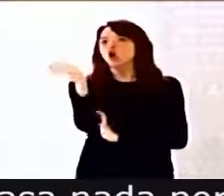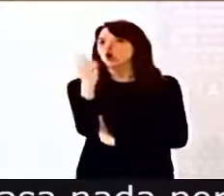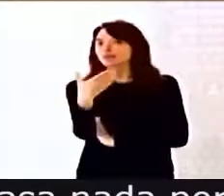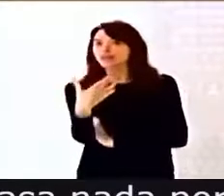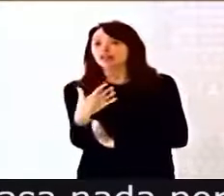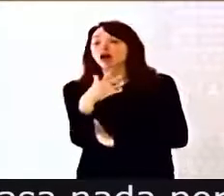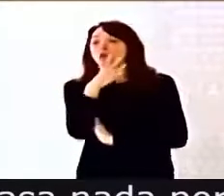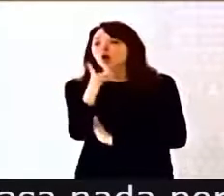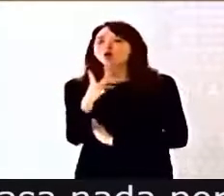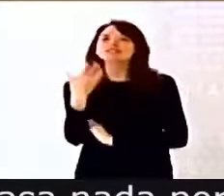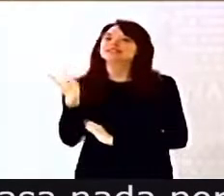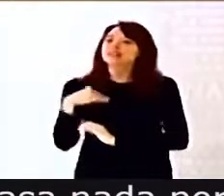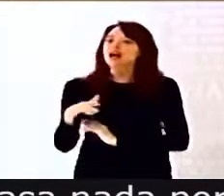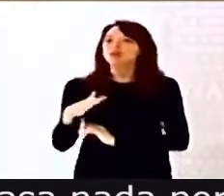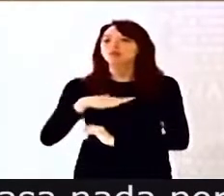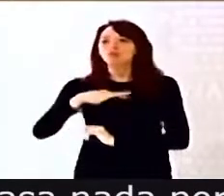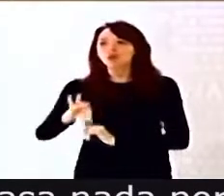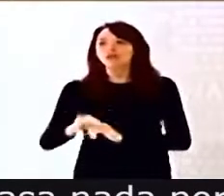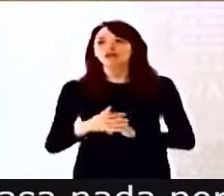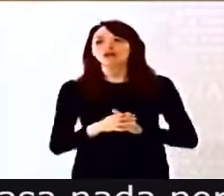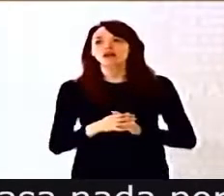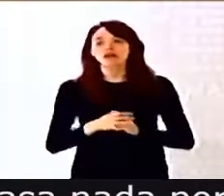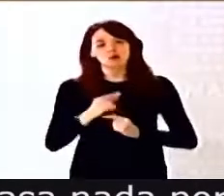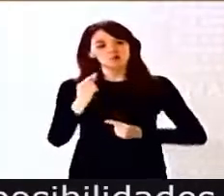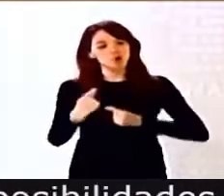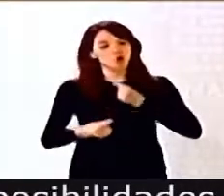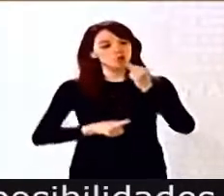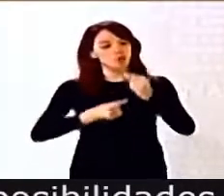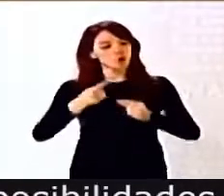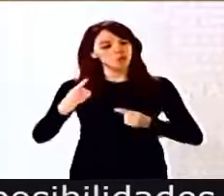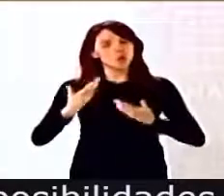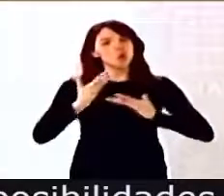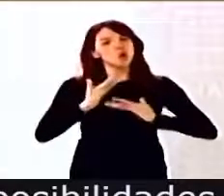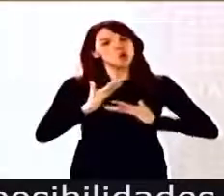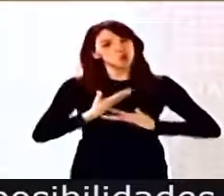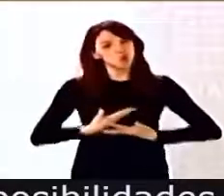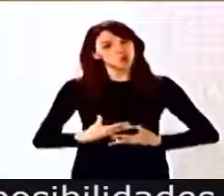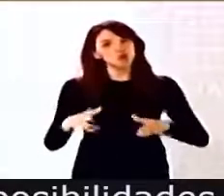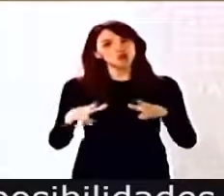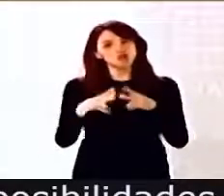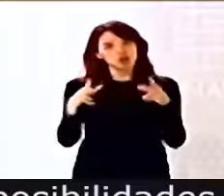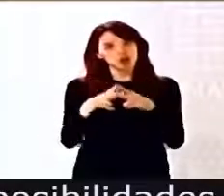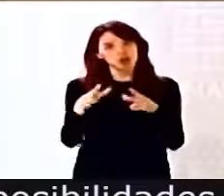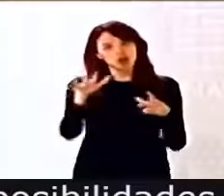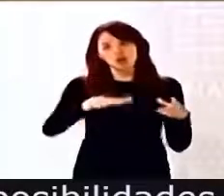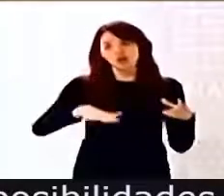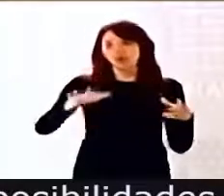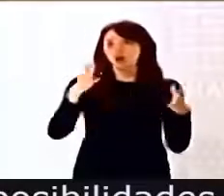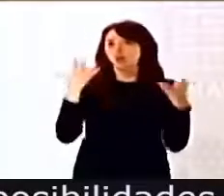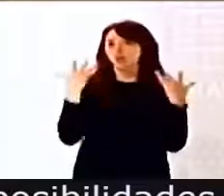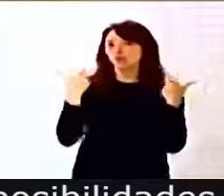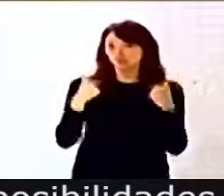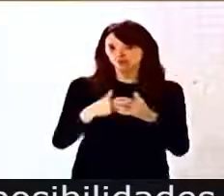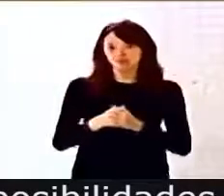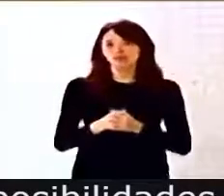abriendo ya posibilidades de alivio social importante en los espacios abiertos, donde